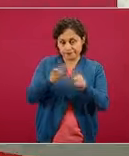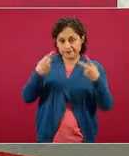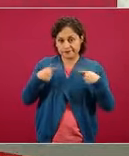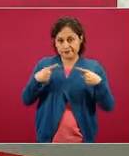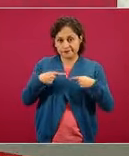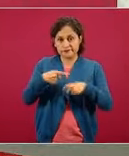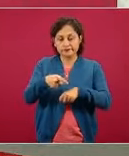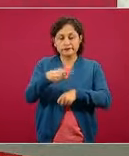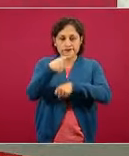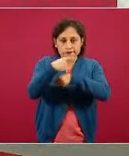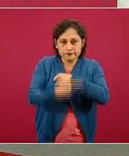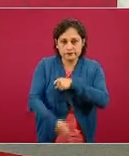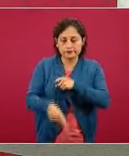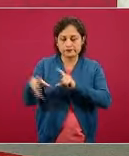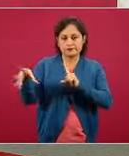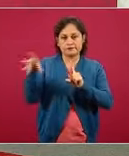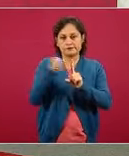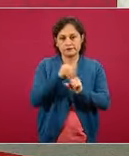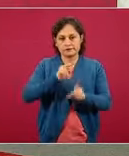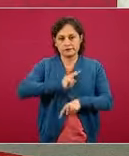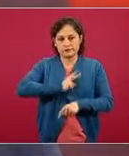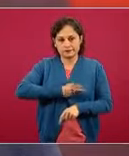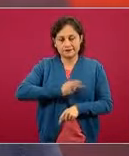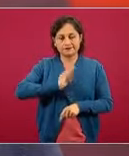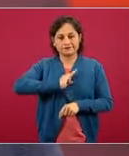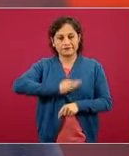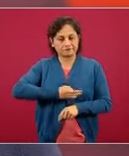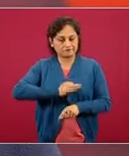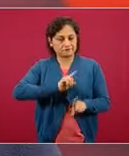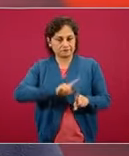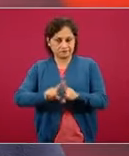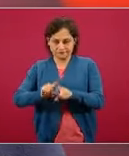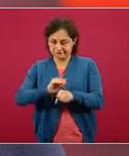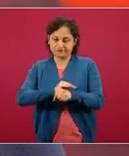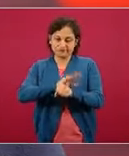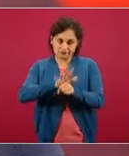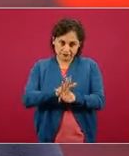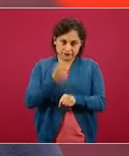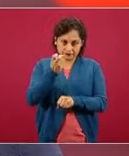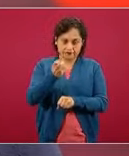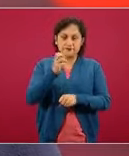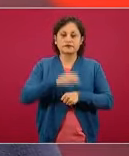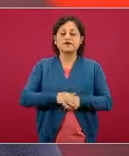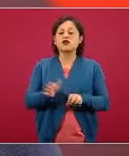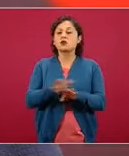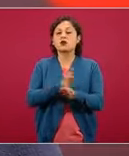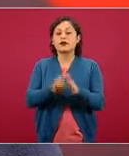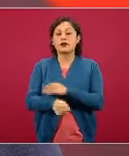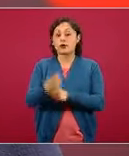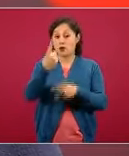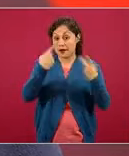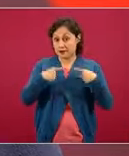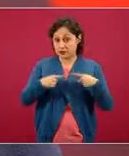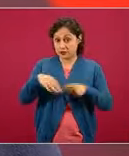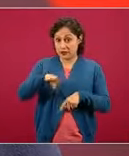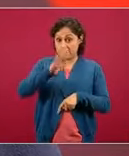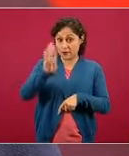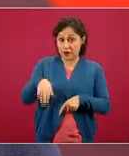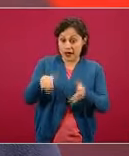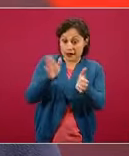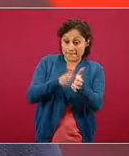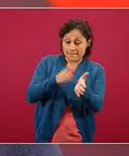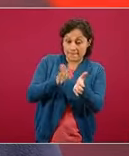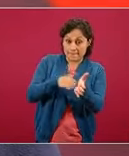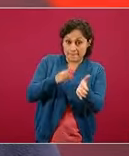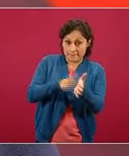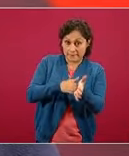epidémico, con potencial de brotes. COVID, lógicamente, es una de ellas. El certificado de defunción, en este caso,